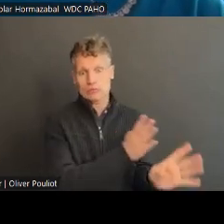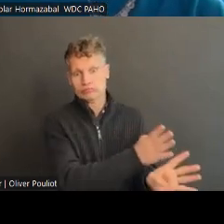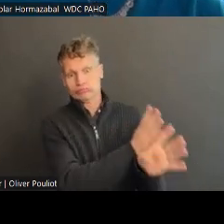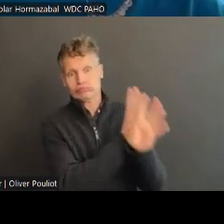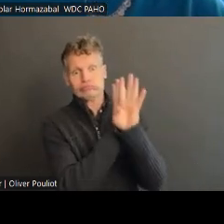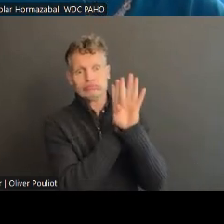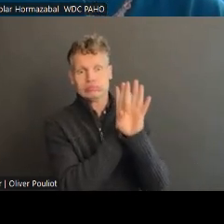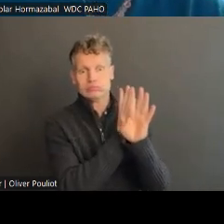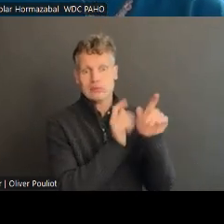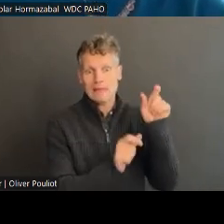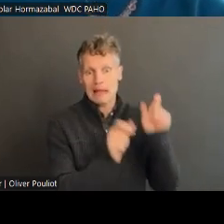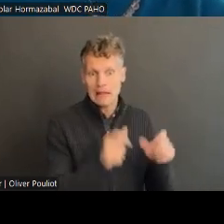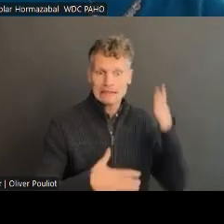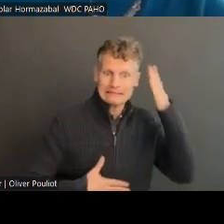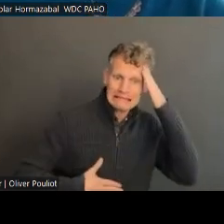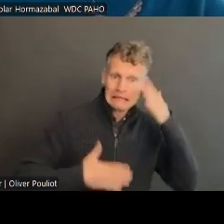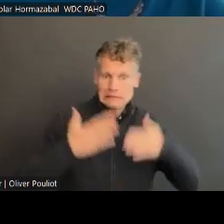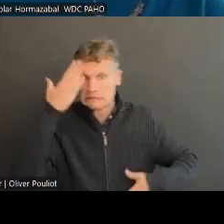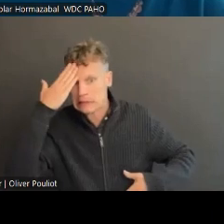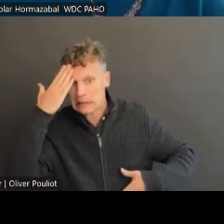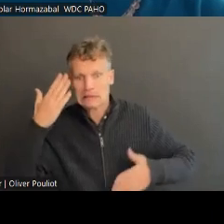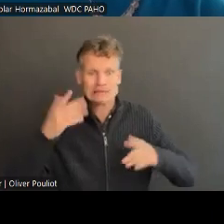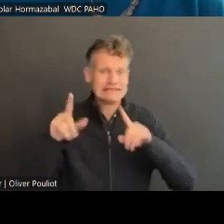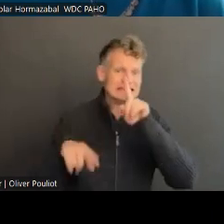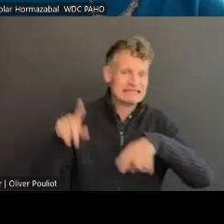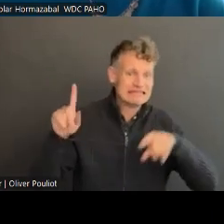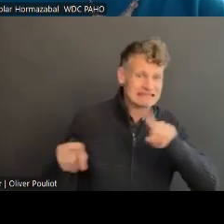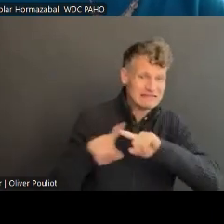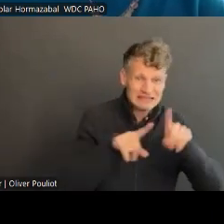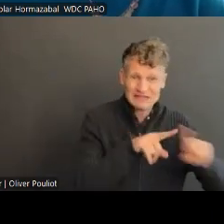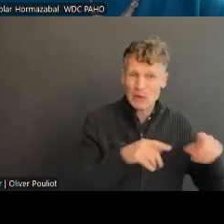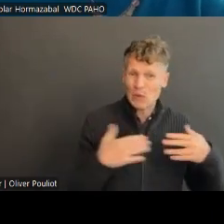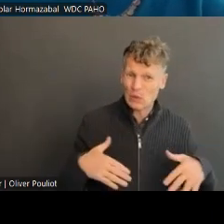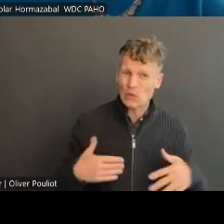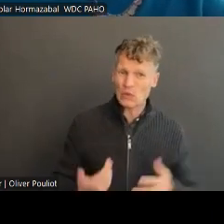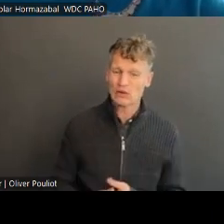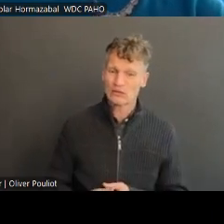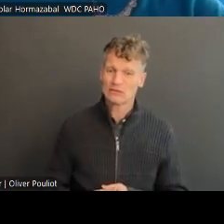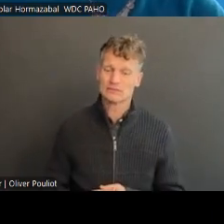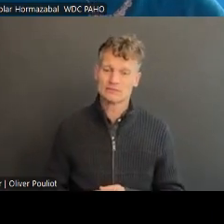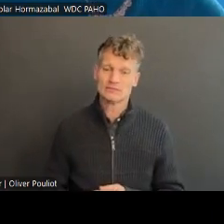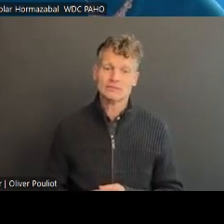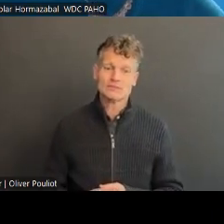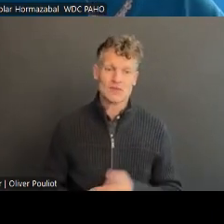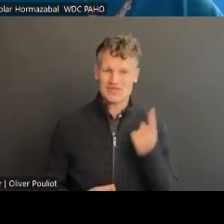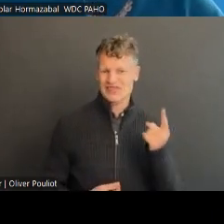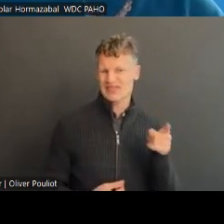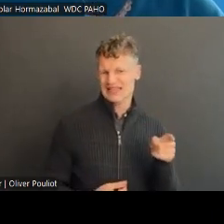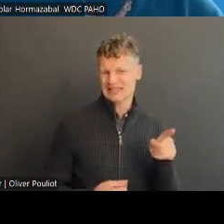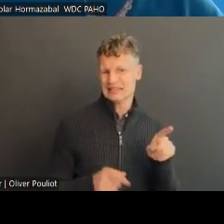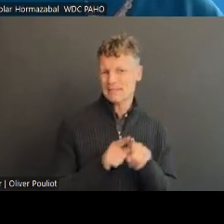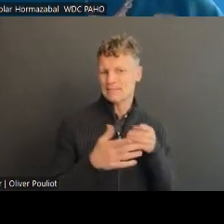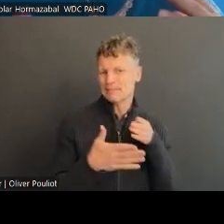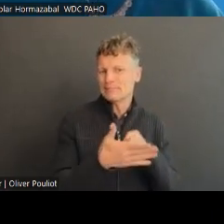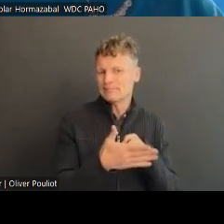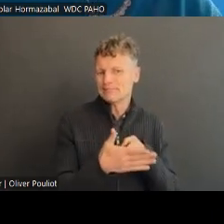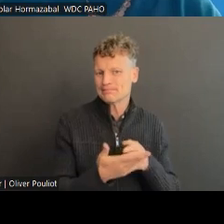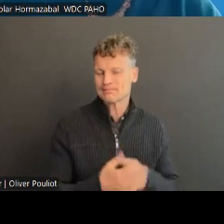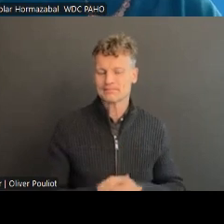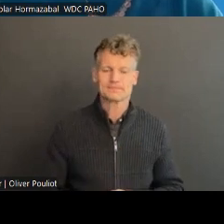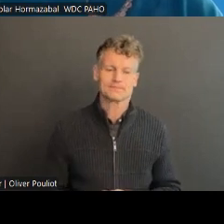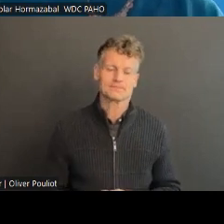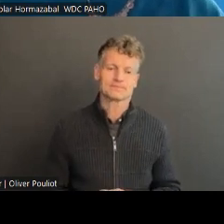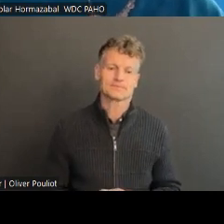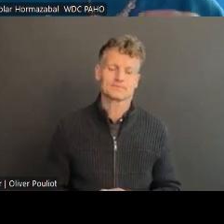con respecto a los tiempos y los plazos y las barreras para la planeación intersectorial. En ese contexto, nosotros nos planteamos que era